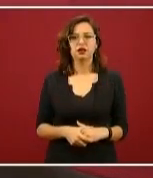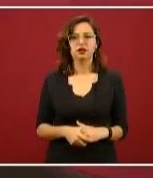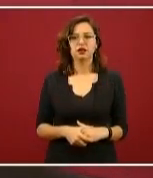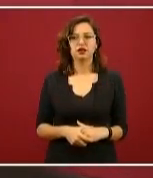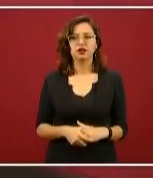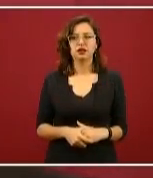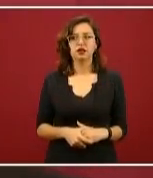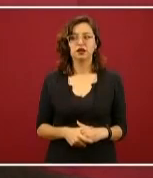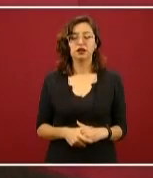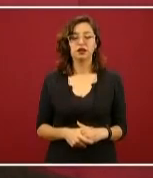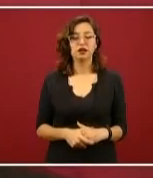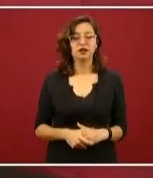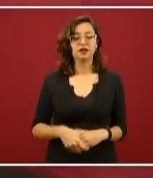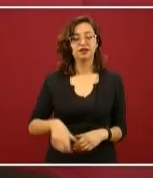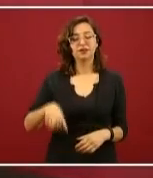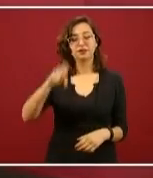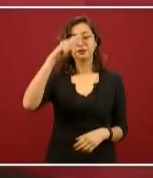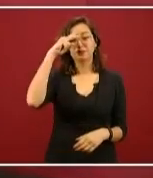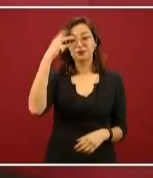está